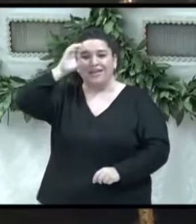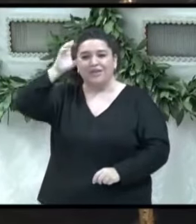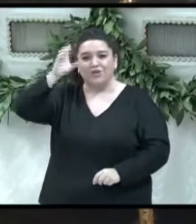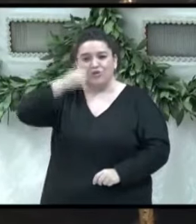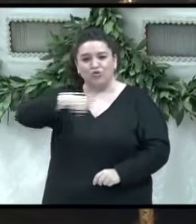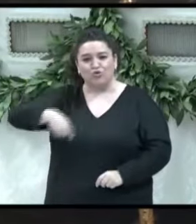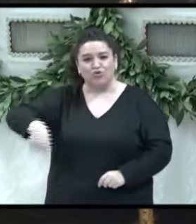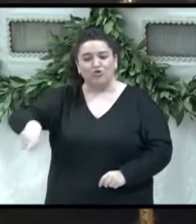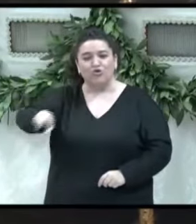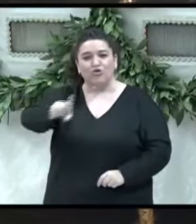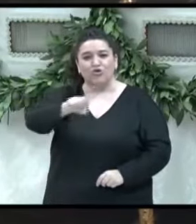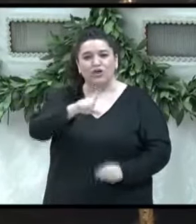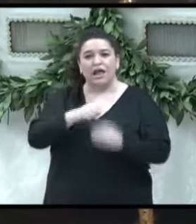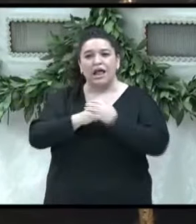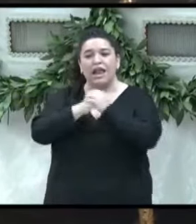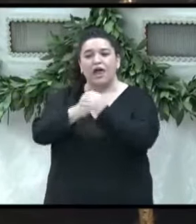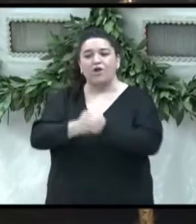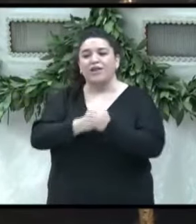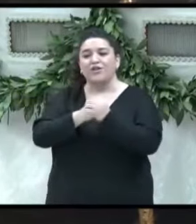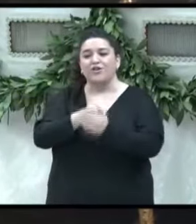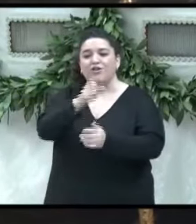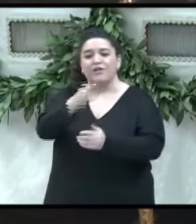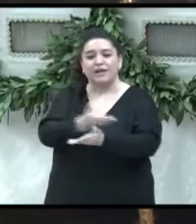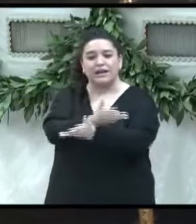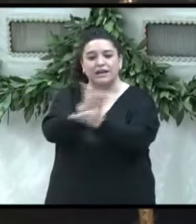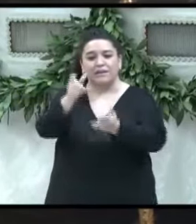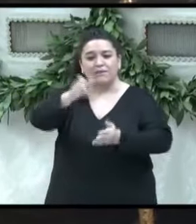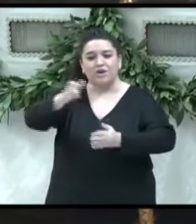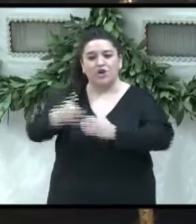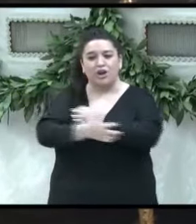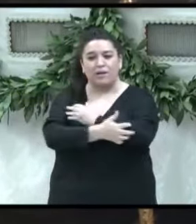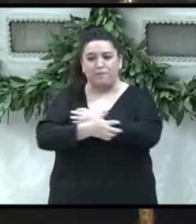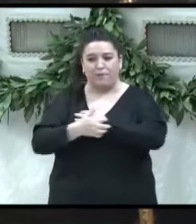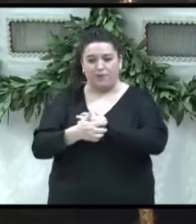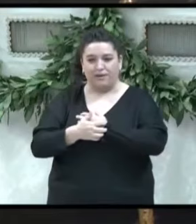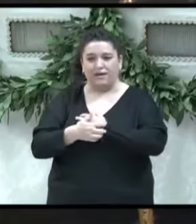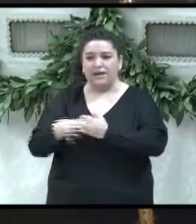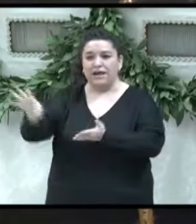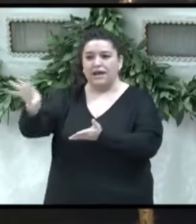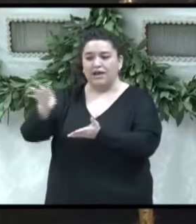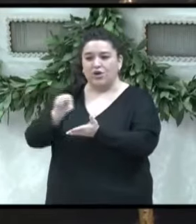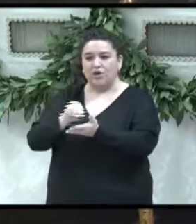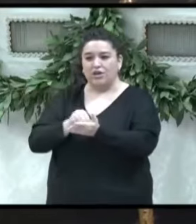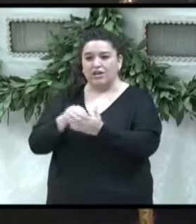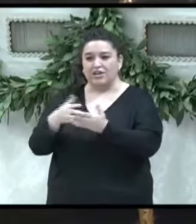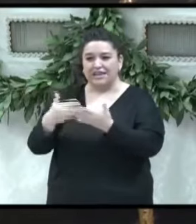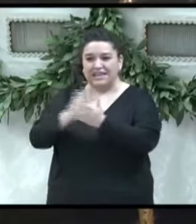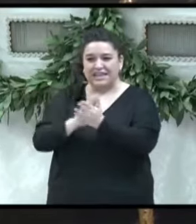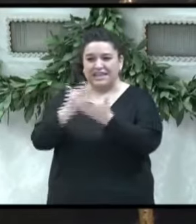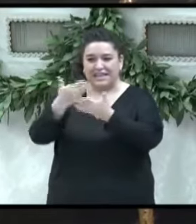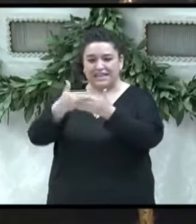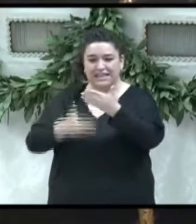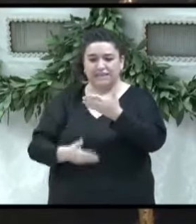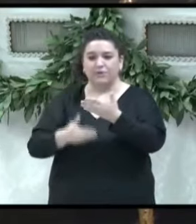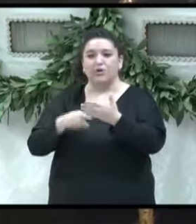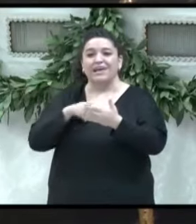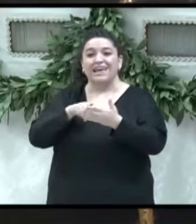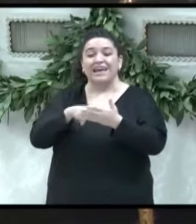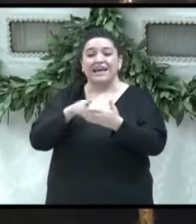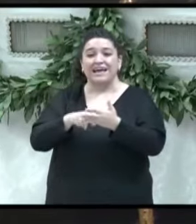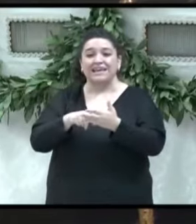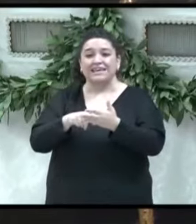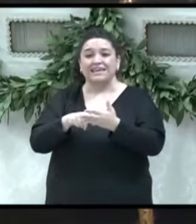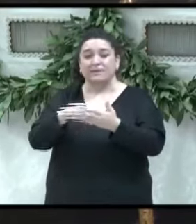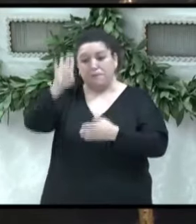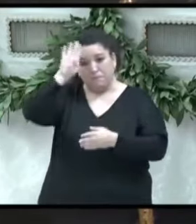escucha la oración de los pobres tomado del libro del sirácida y en el mensaje que